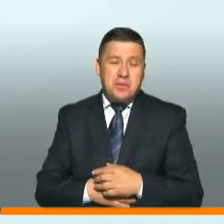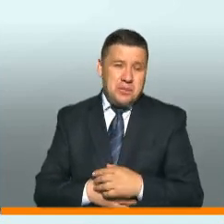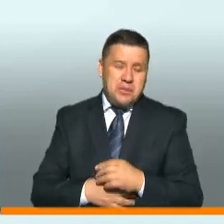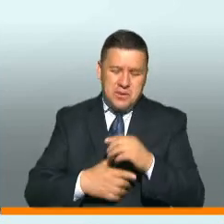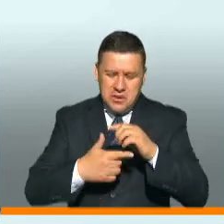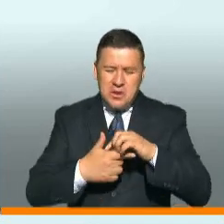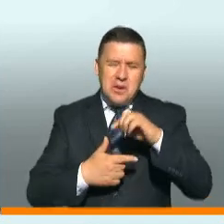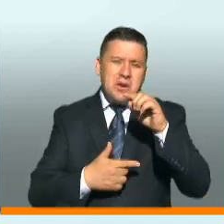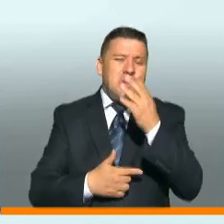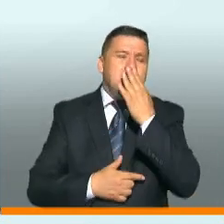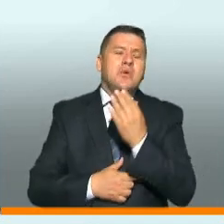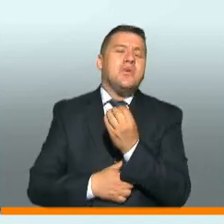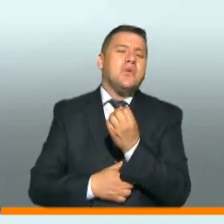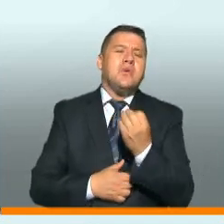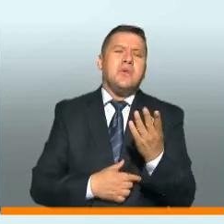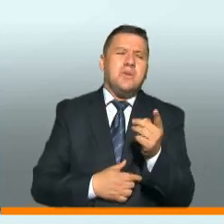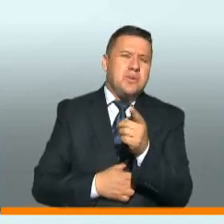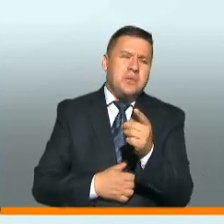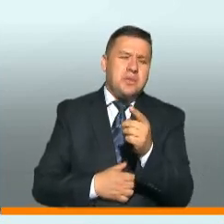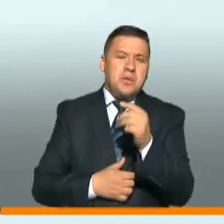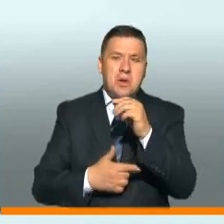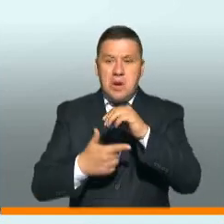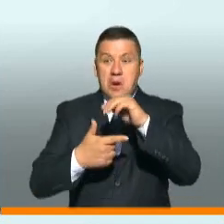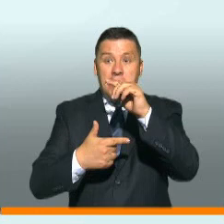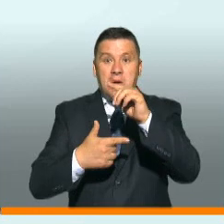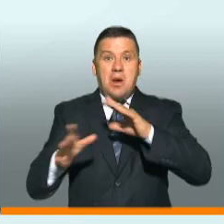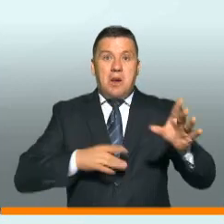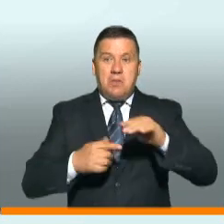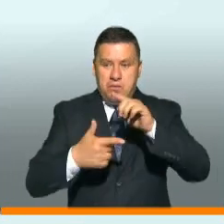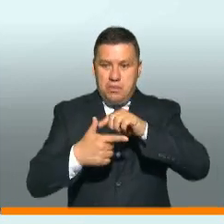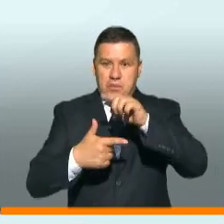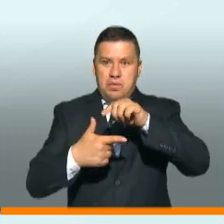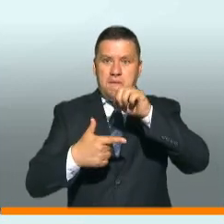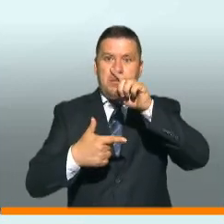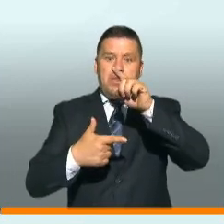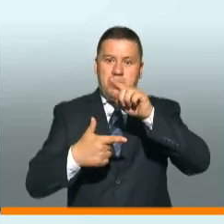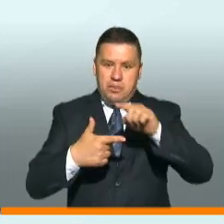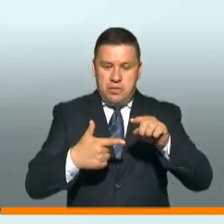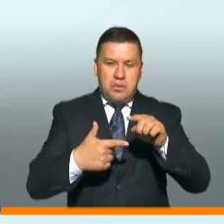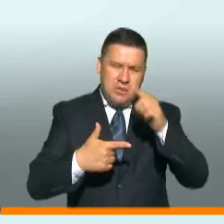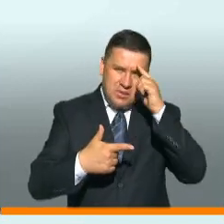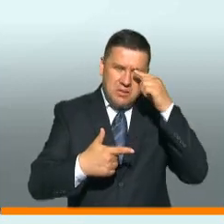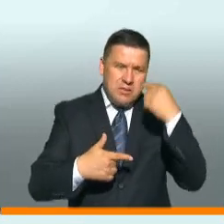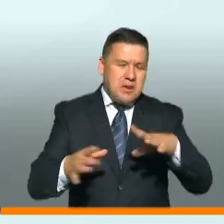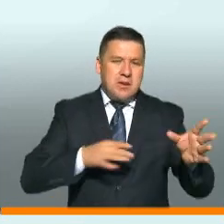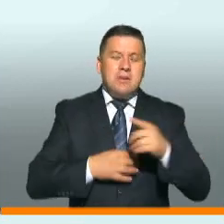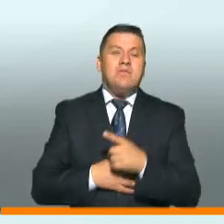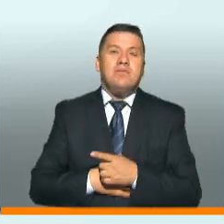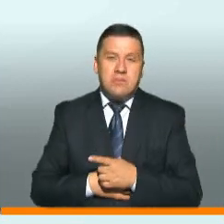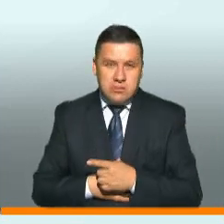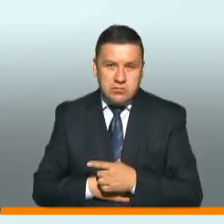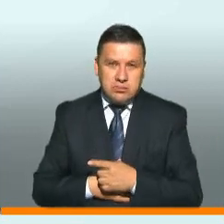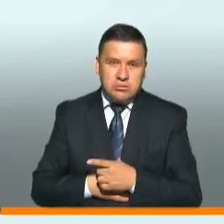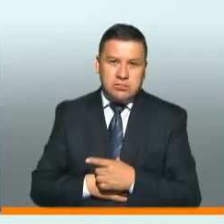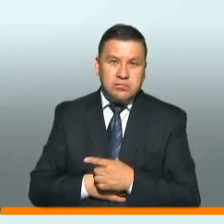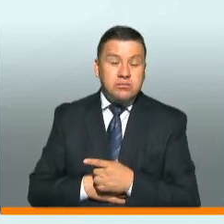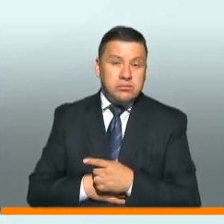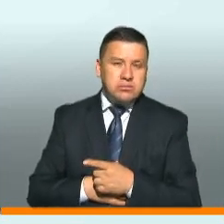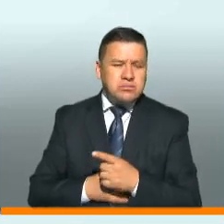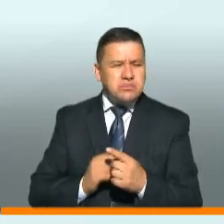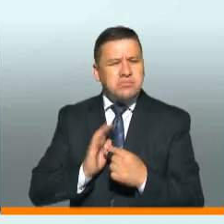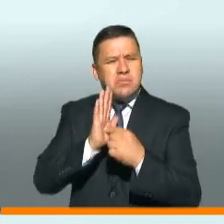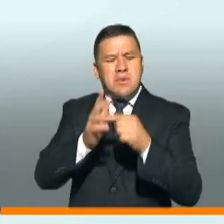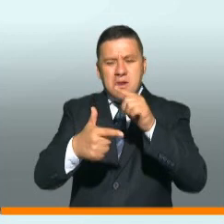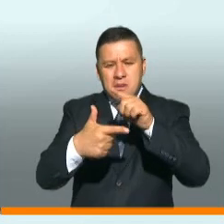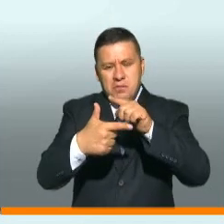un número relativamente reducido de contagios a lo largo de toda la epidemia y